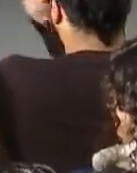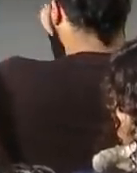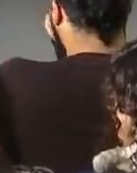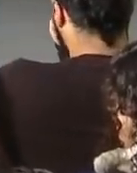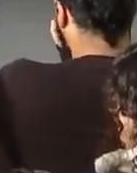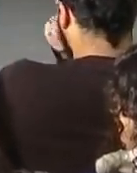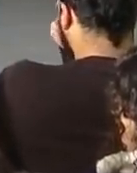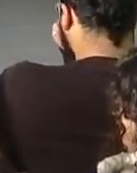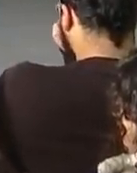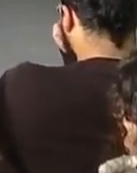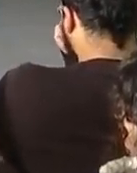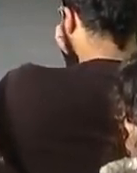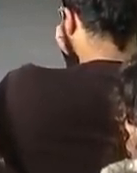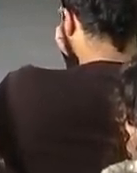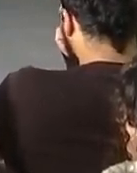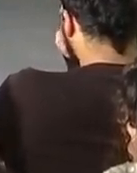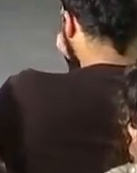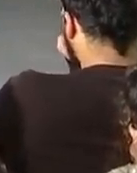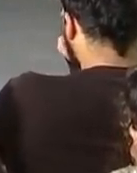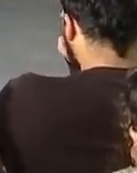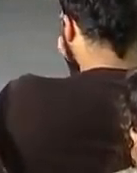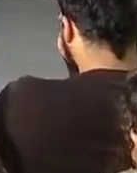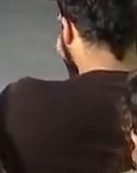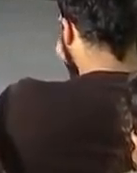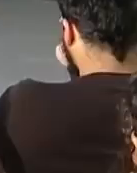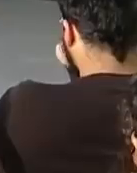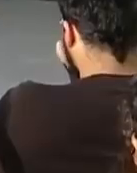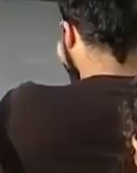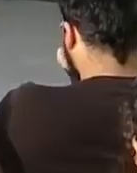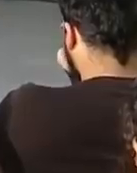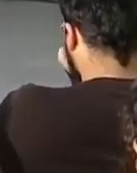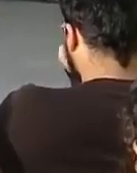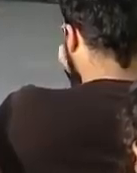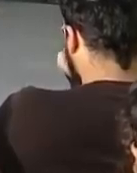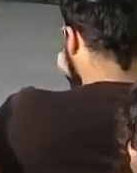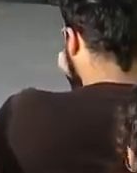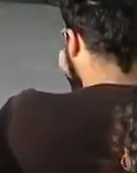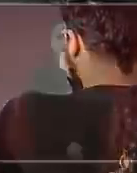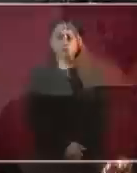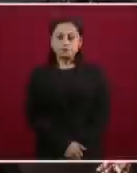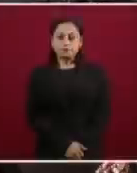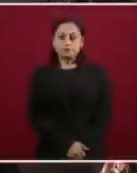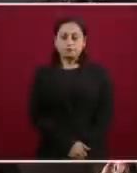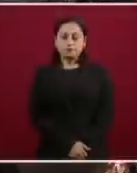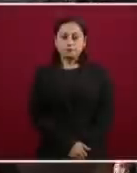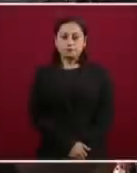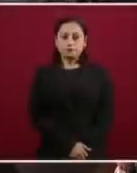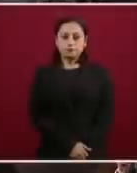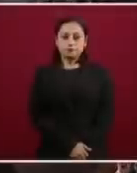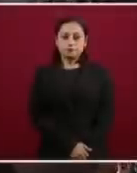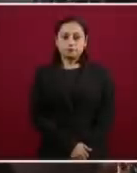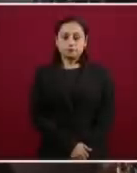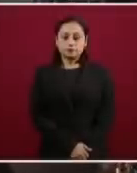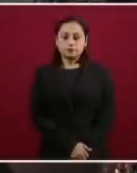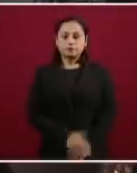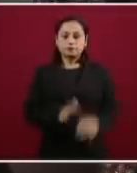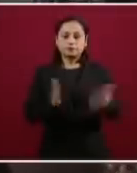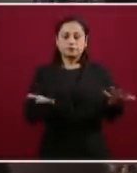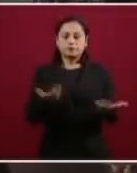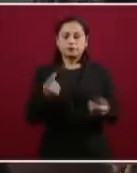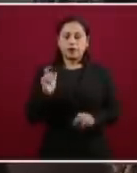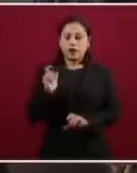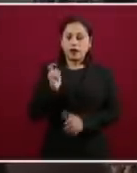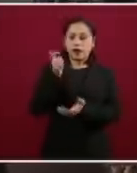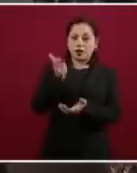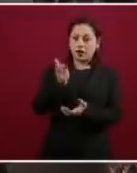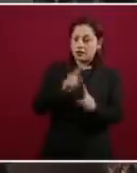va a pasar el dinero por todas las dependencias y las escuelas cayéndose.